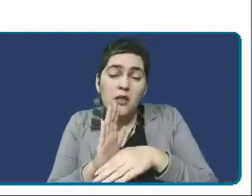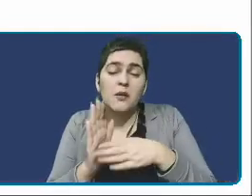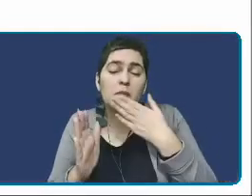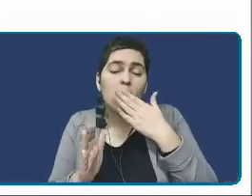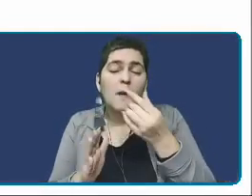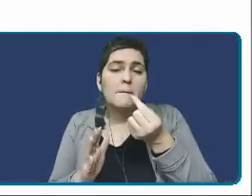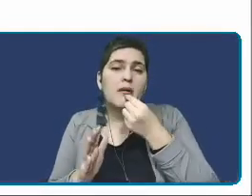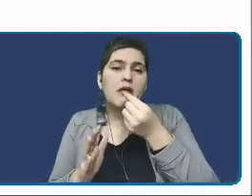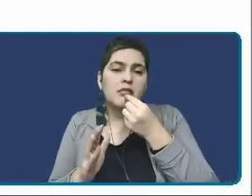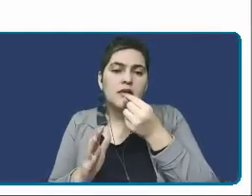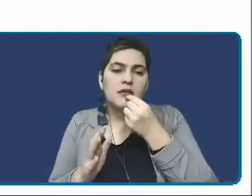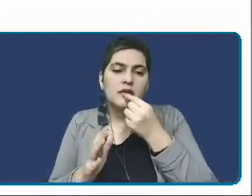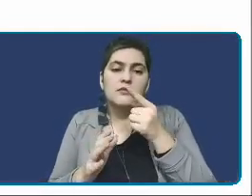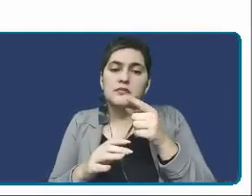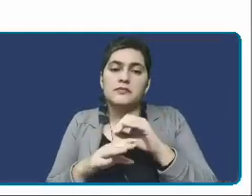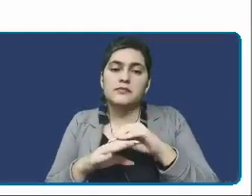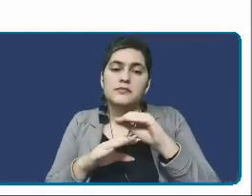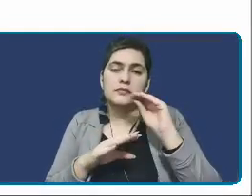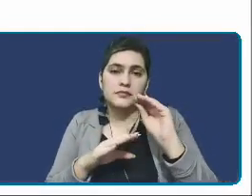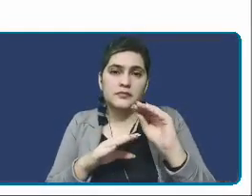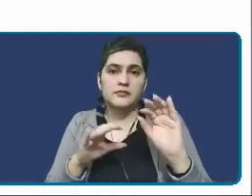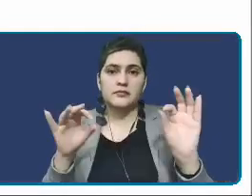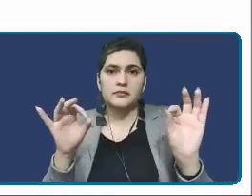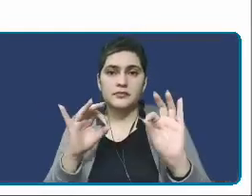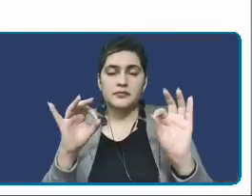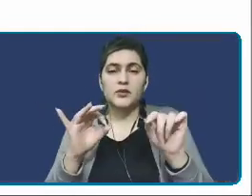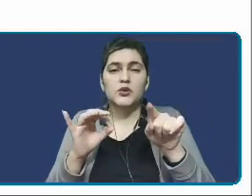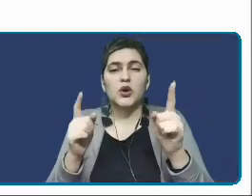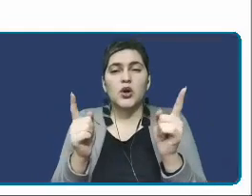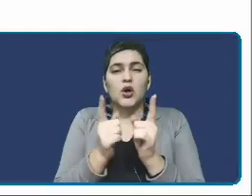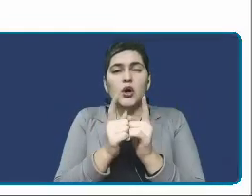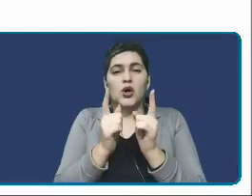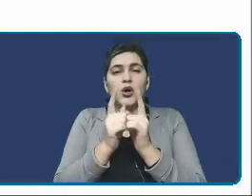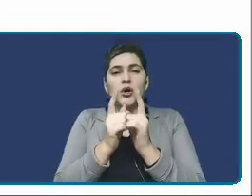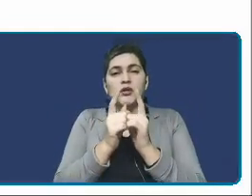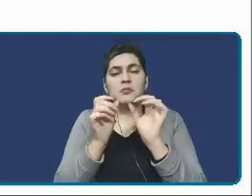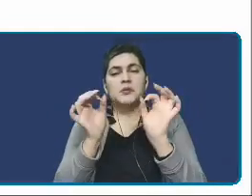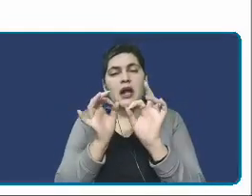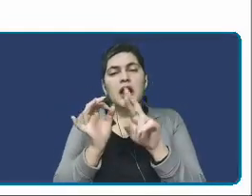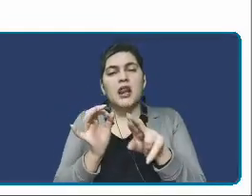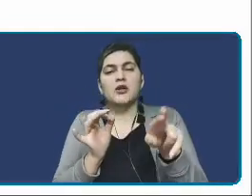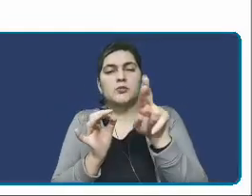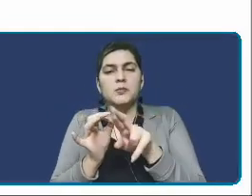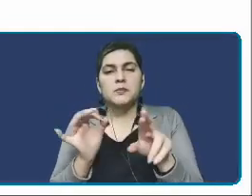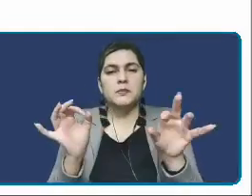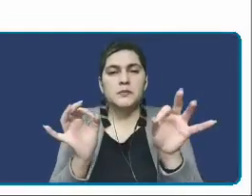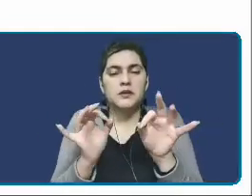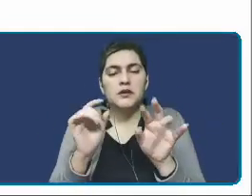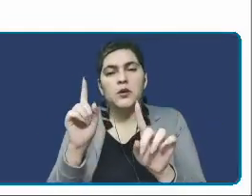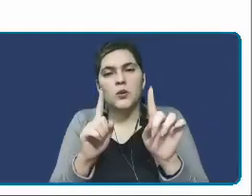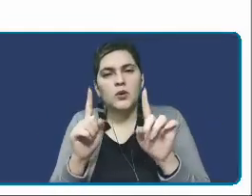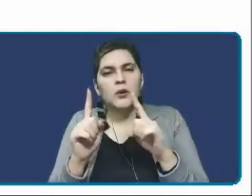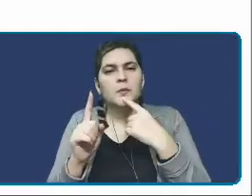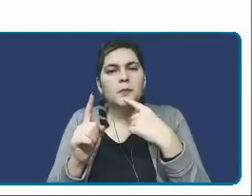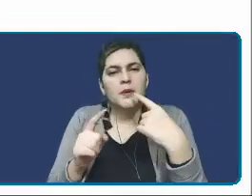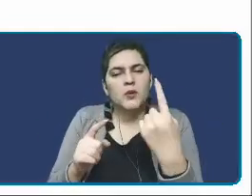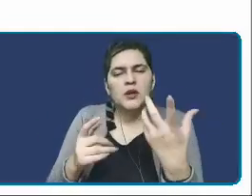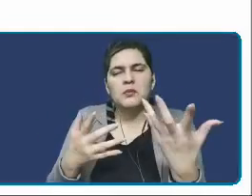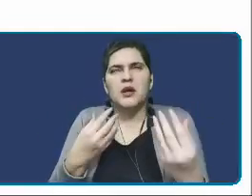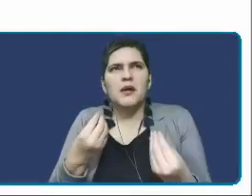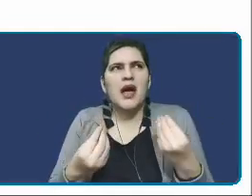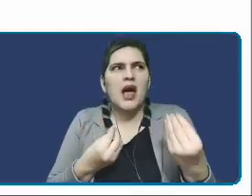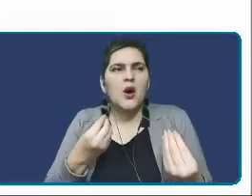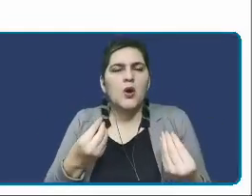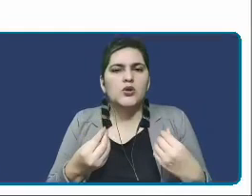recomendaciones, entonces, ¿en qué podríamos resumirlas? Así como, si a lo mejor son las preguntas prácticas, ¿no es cierto? ¿Qué hago para obtener los